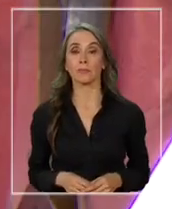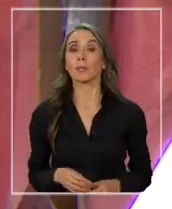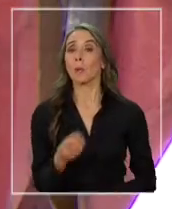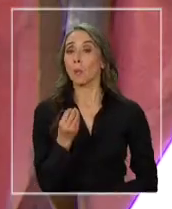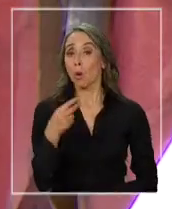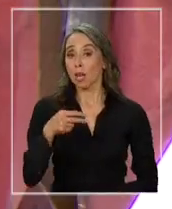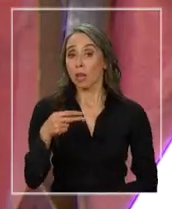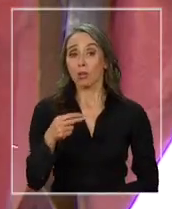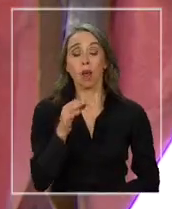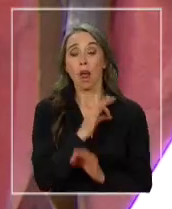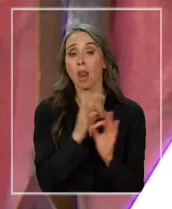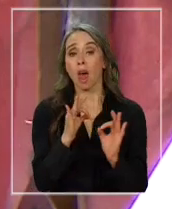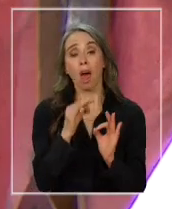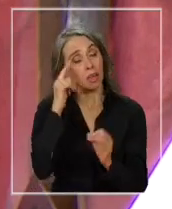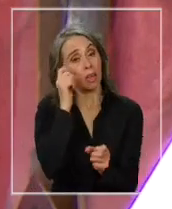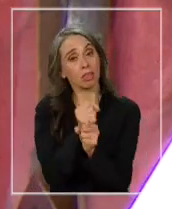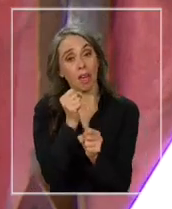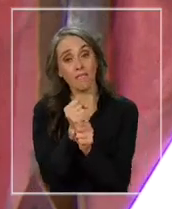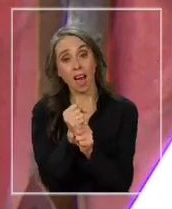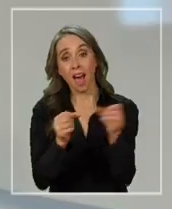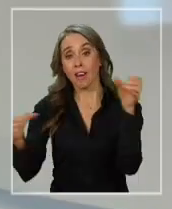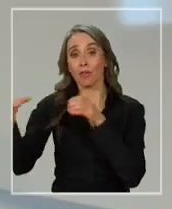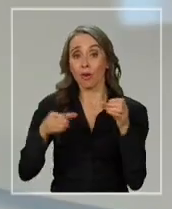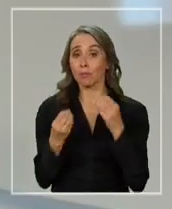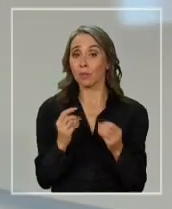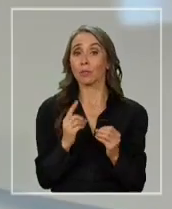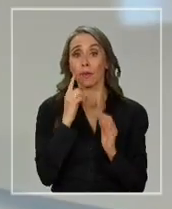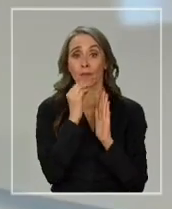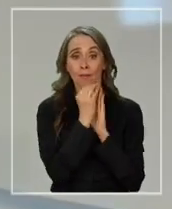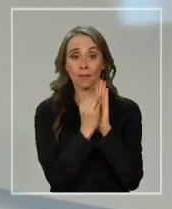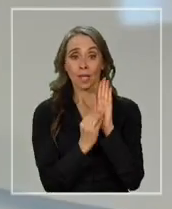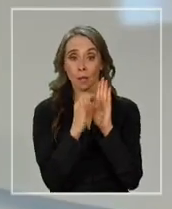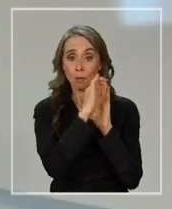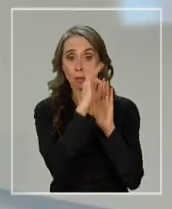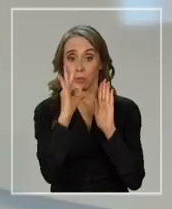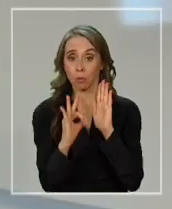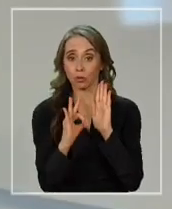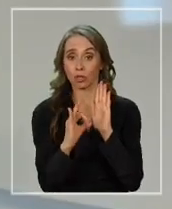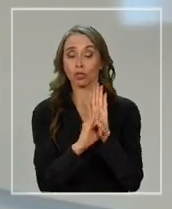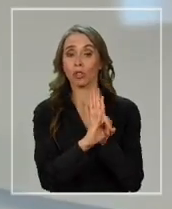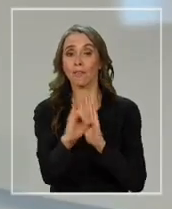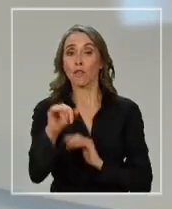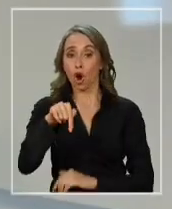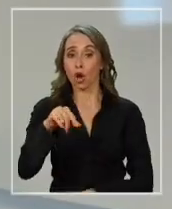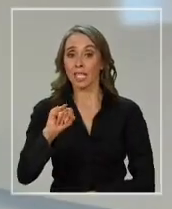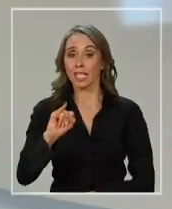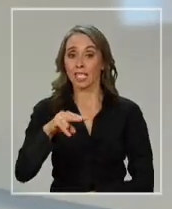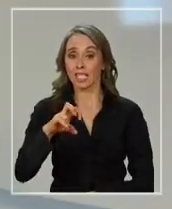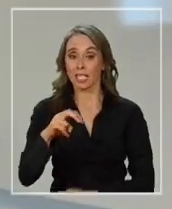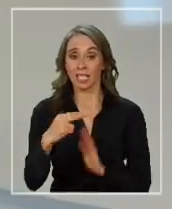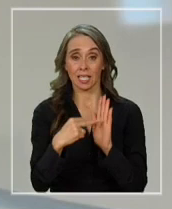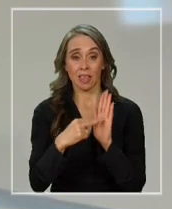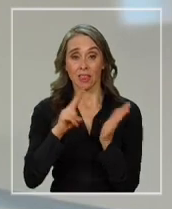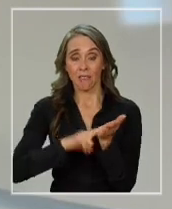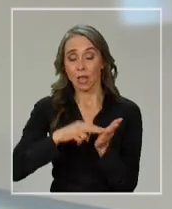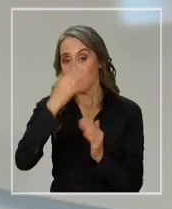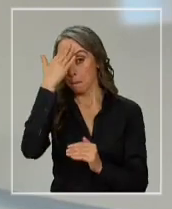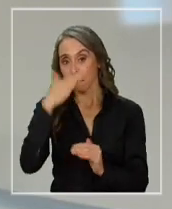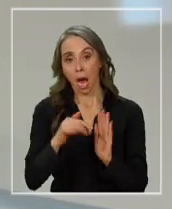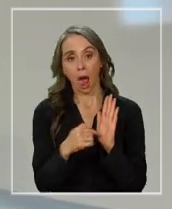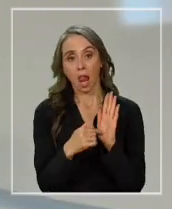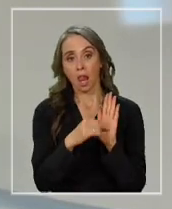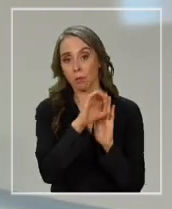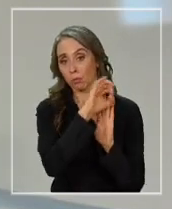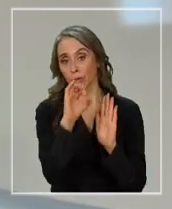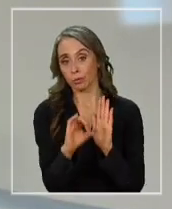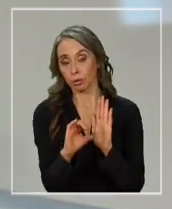las buenas noticias aún no llegan al mercado laboral. Las cifras dadas a conocer hoy por el INE son realmente malas y nos muestran